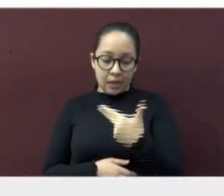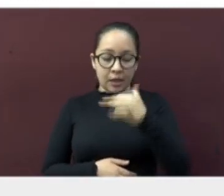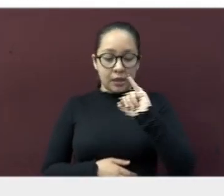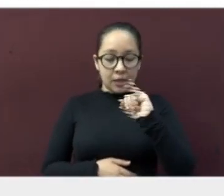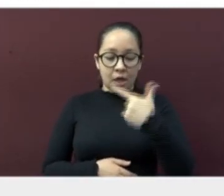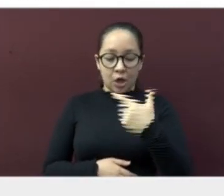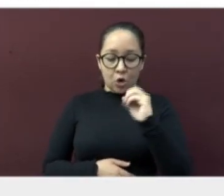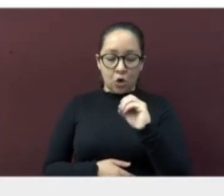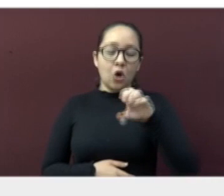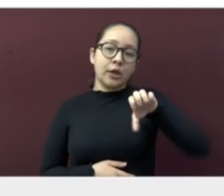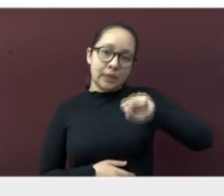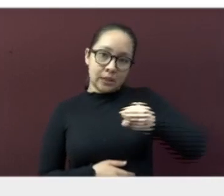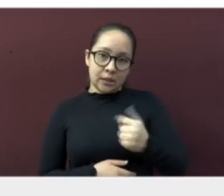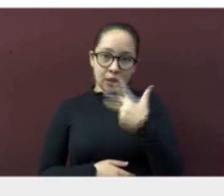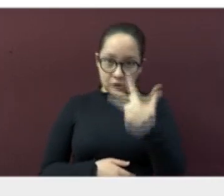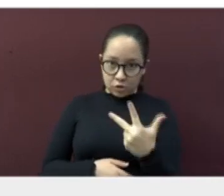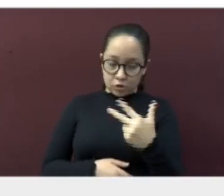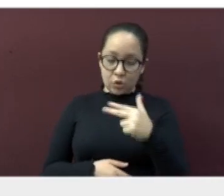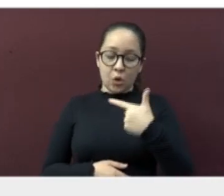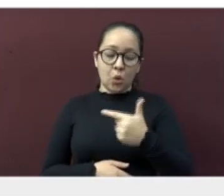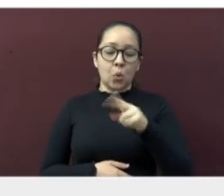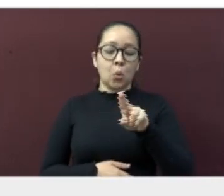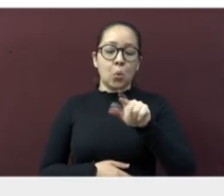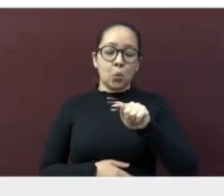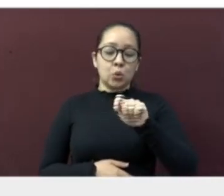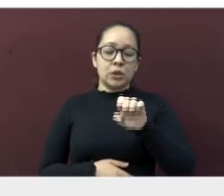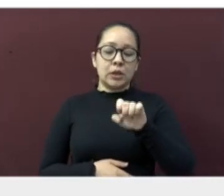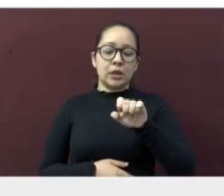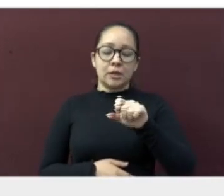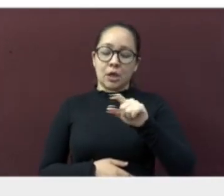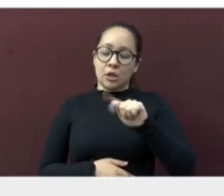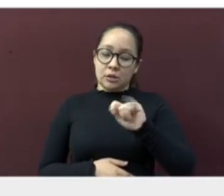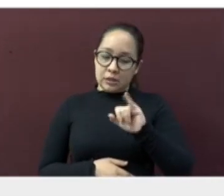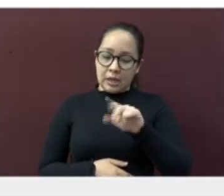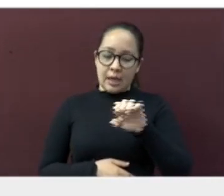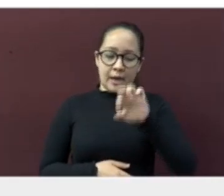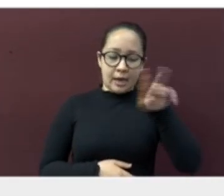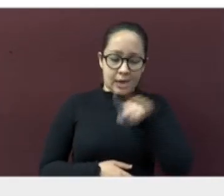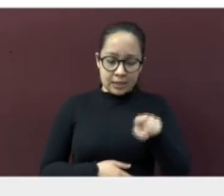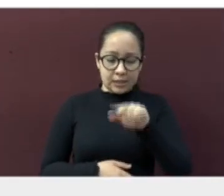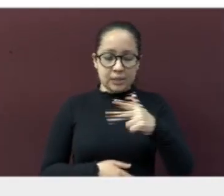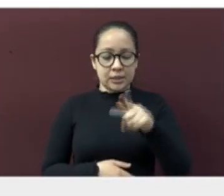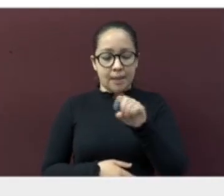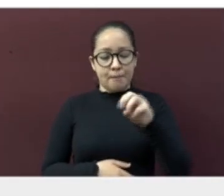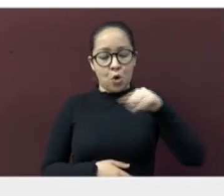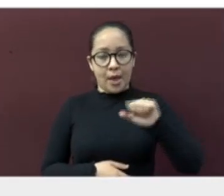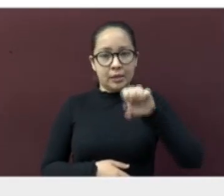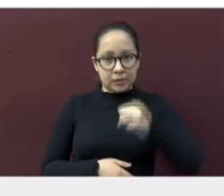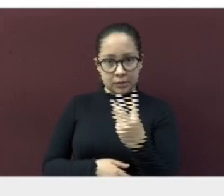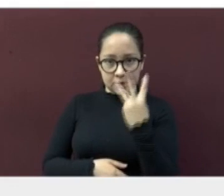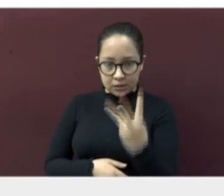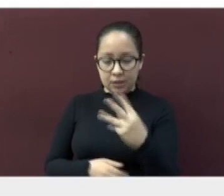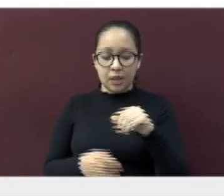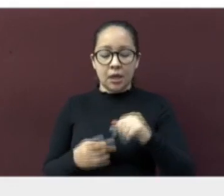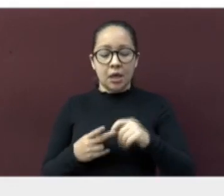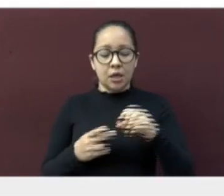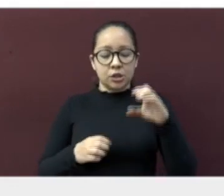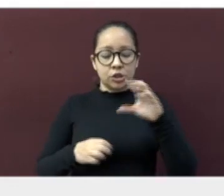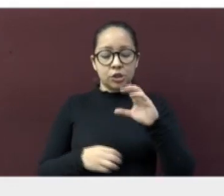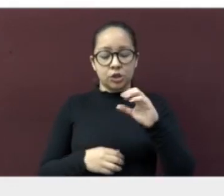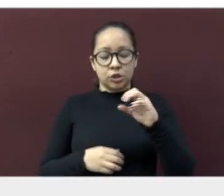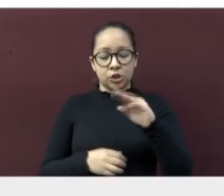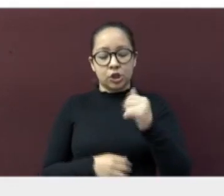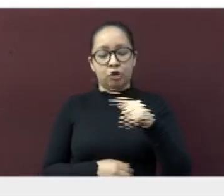68 gutiérrez zamora 63 chicontepec 61 y